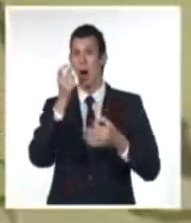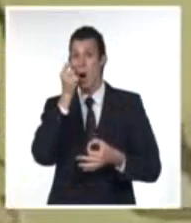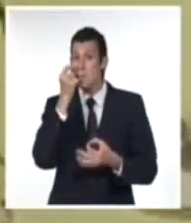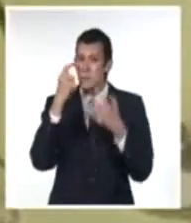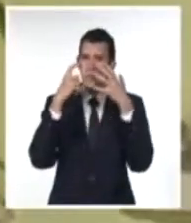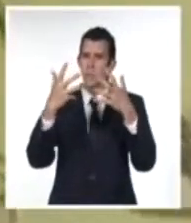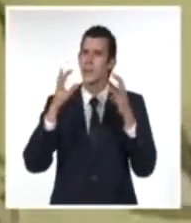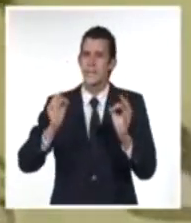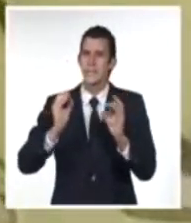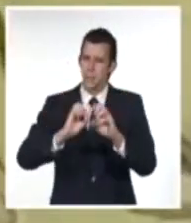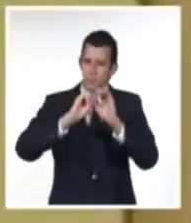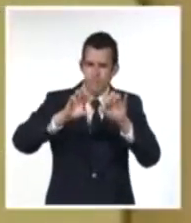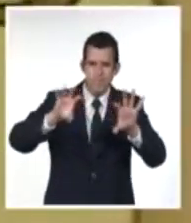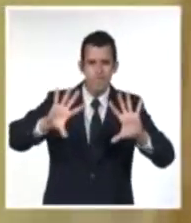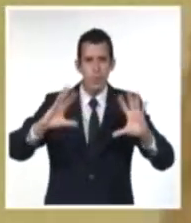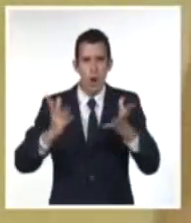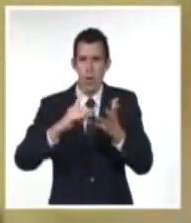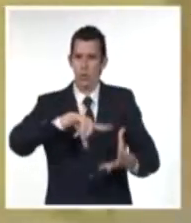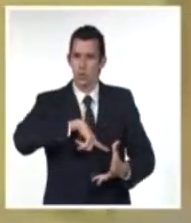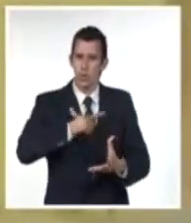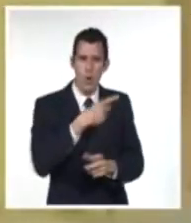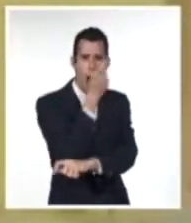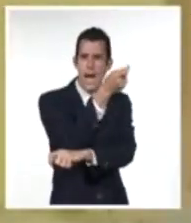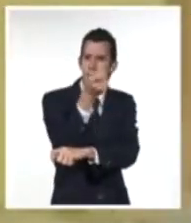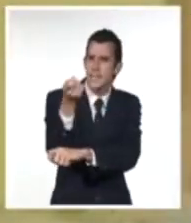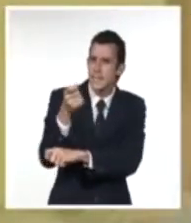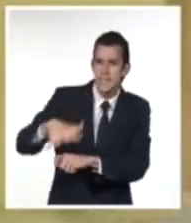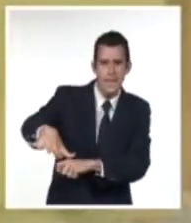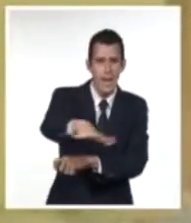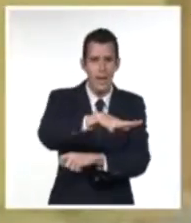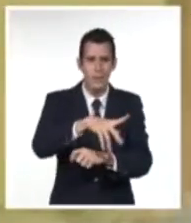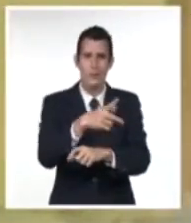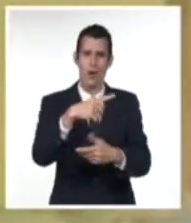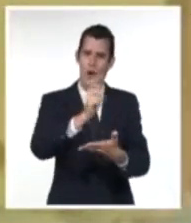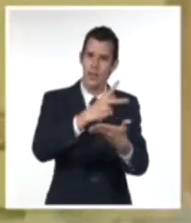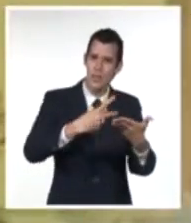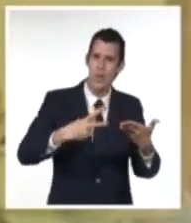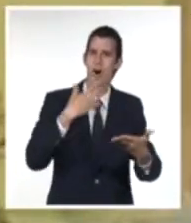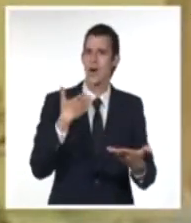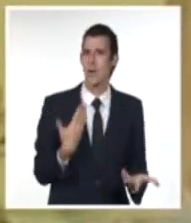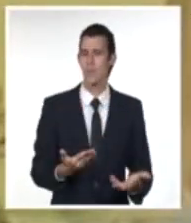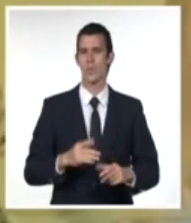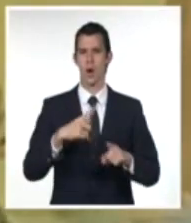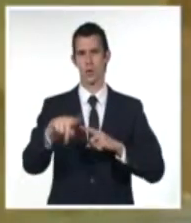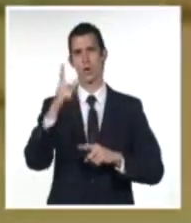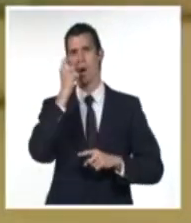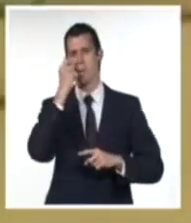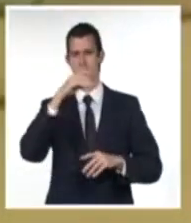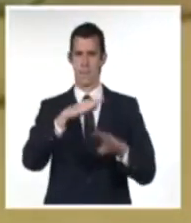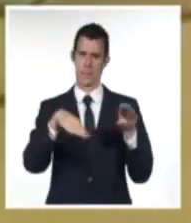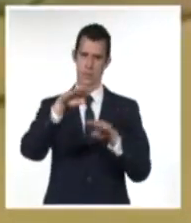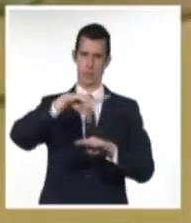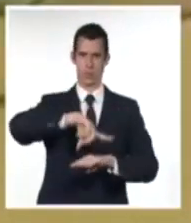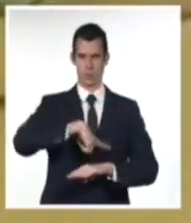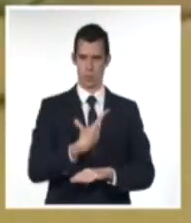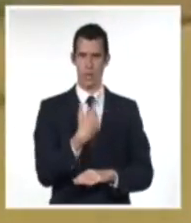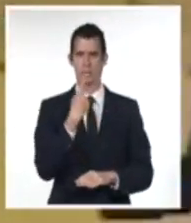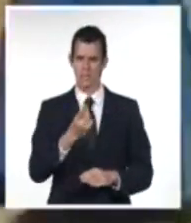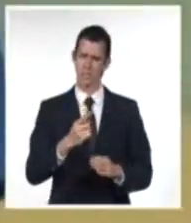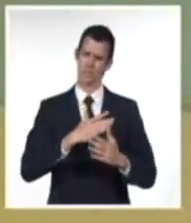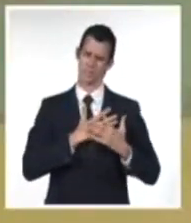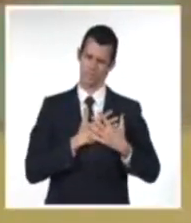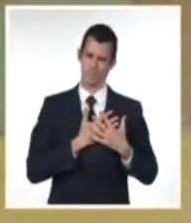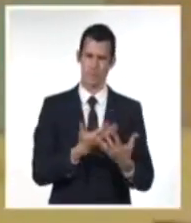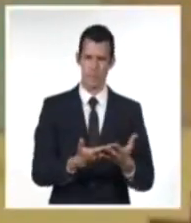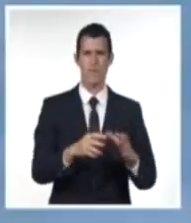cultural. El ministro de Cultura, Elpidio Alonso Grau, también ofreció condolencias a familiares y amigos de Avilés.